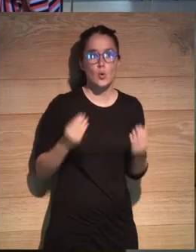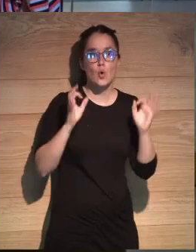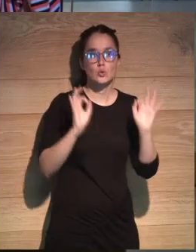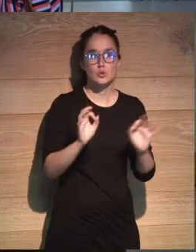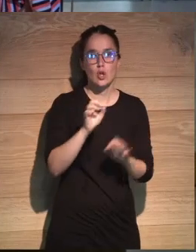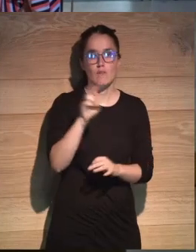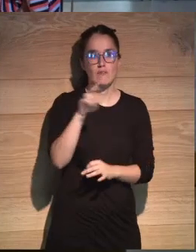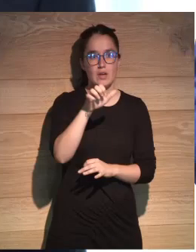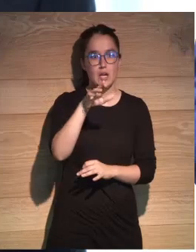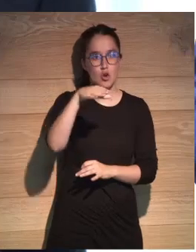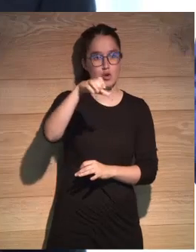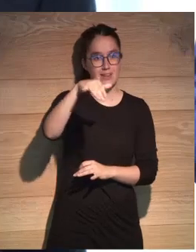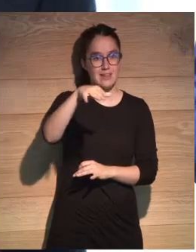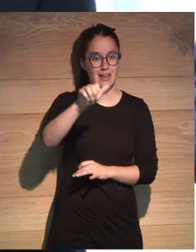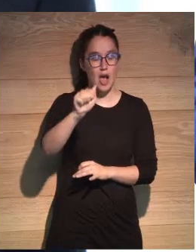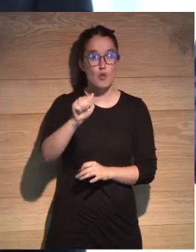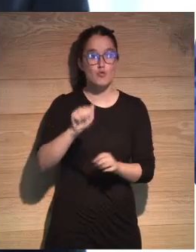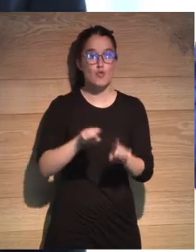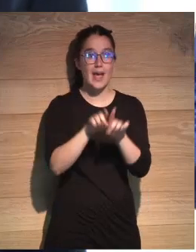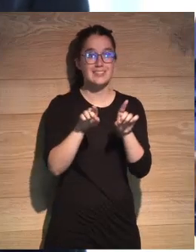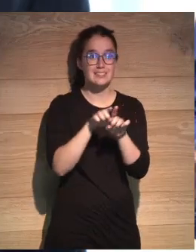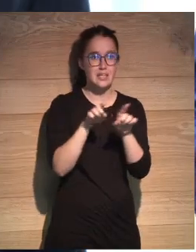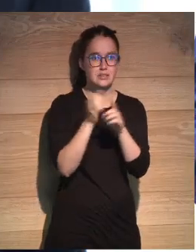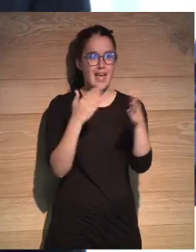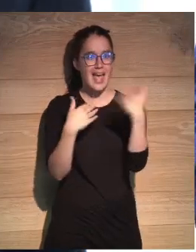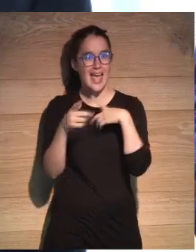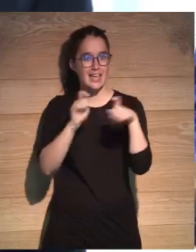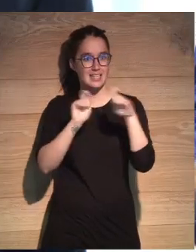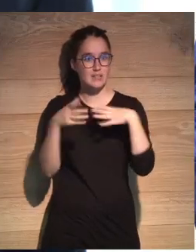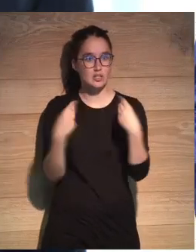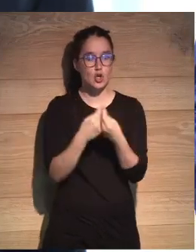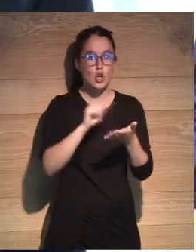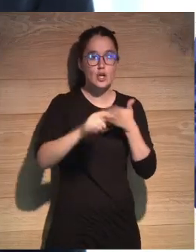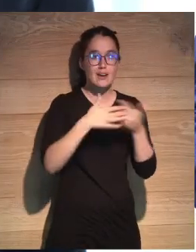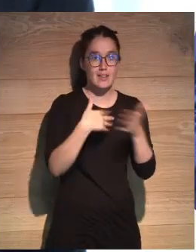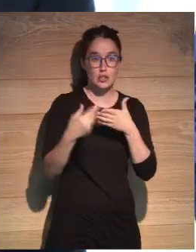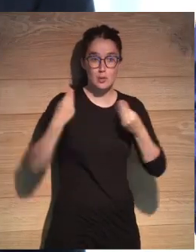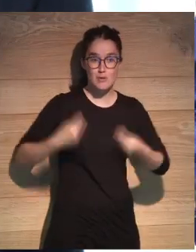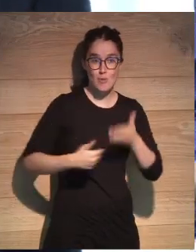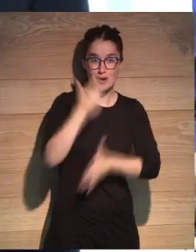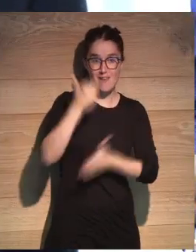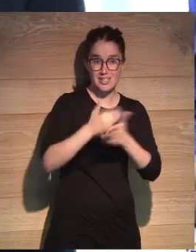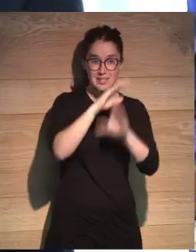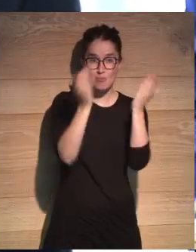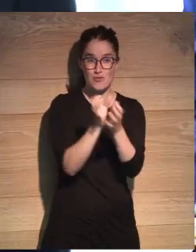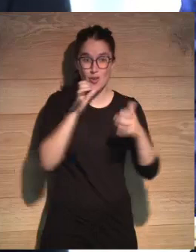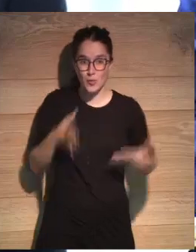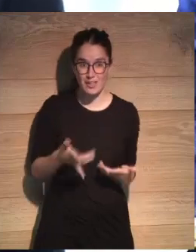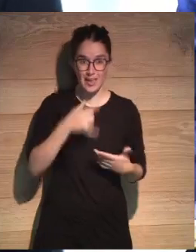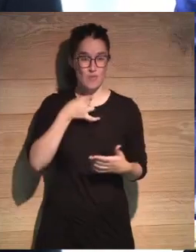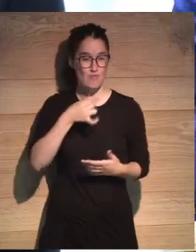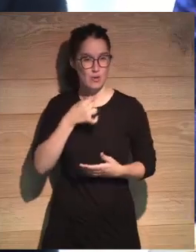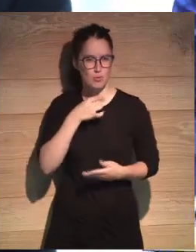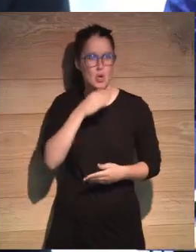Fuentes, una redactora de la agencia Sync, entrevistó a los redactores del Mundo Today para saber por